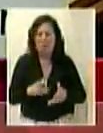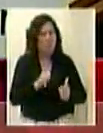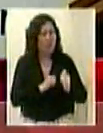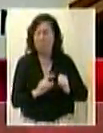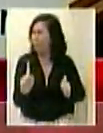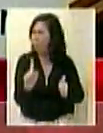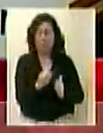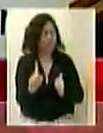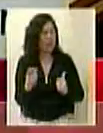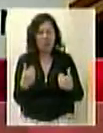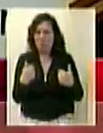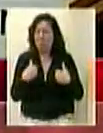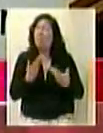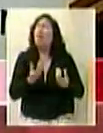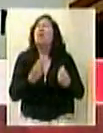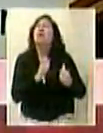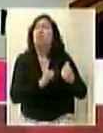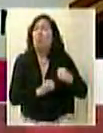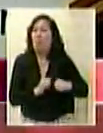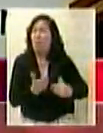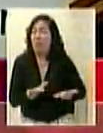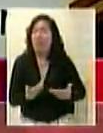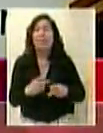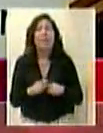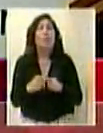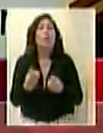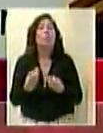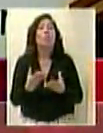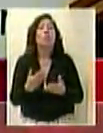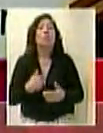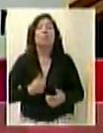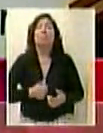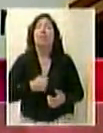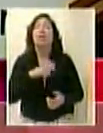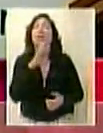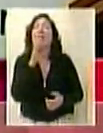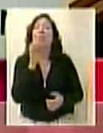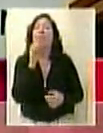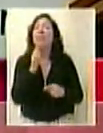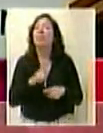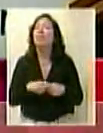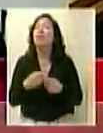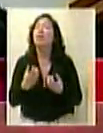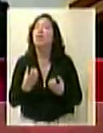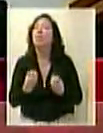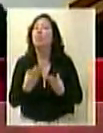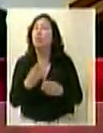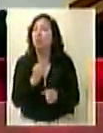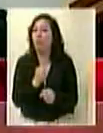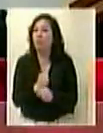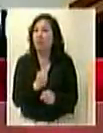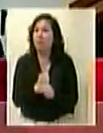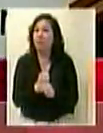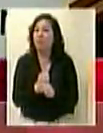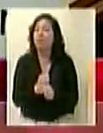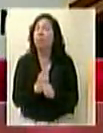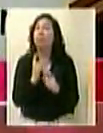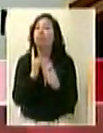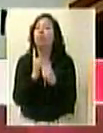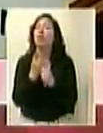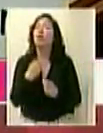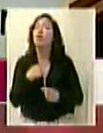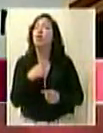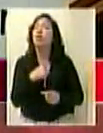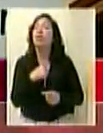sufrir, no tenemos por qué sufrir y depende mucho de la autoestima de la mujer, depende mucho de un trabajo de boca a boca de